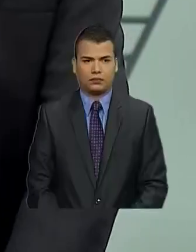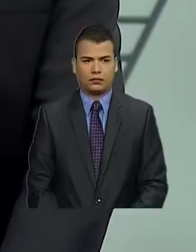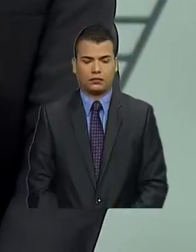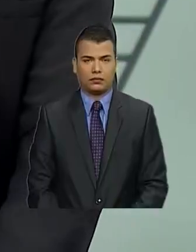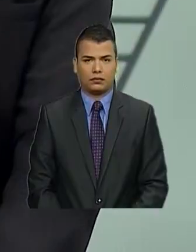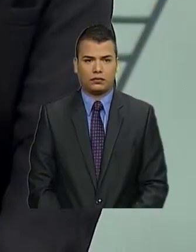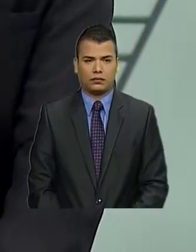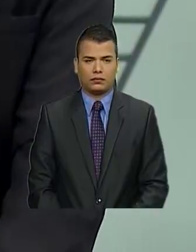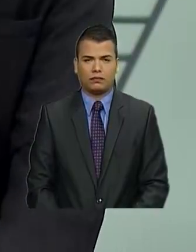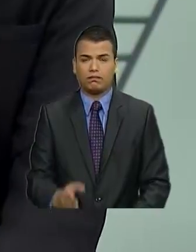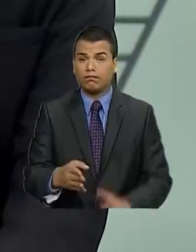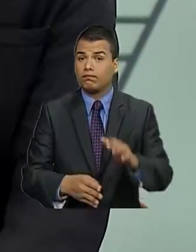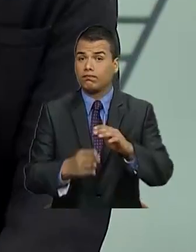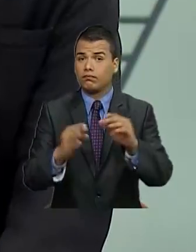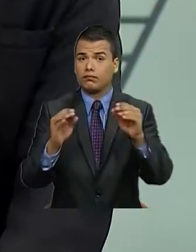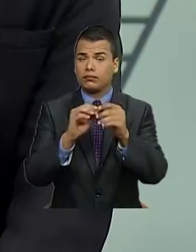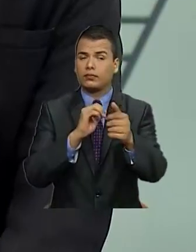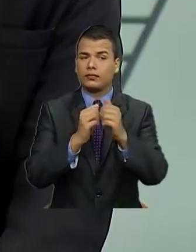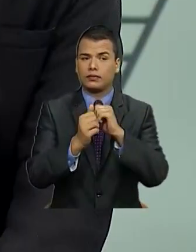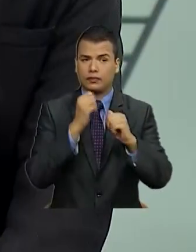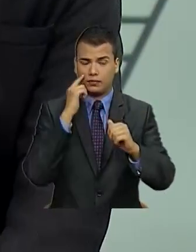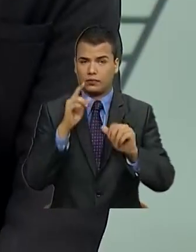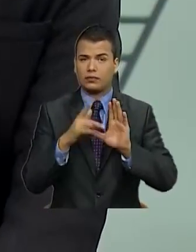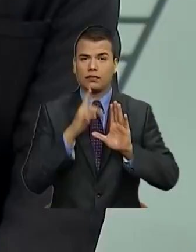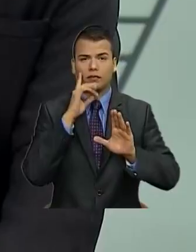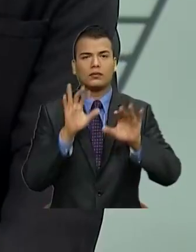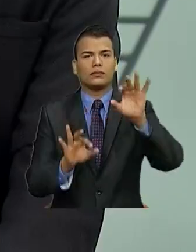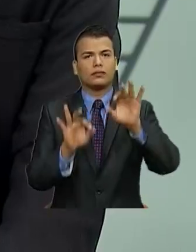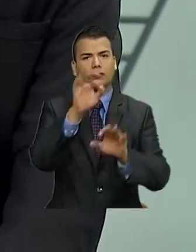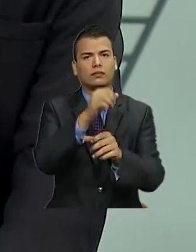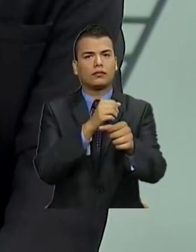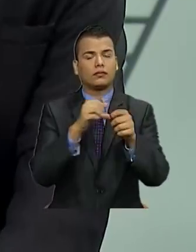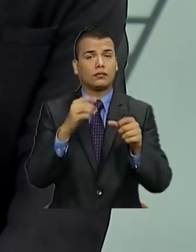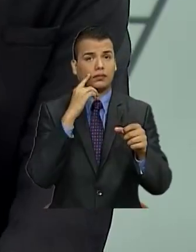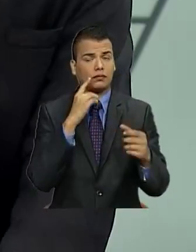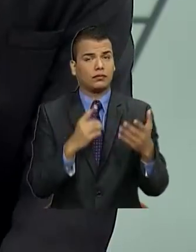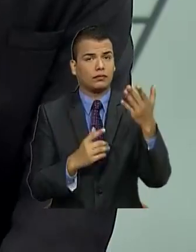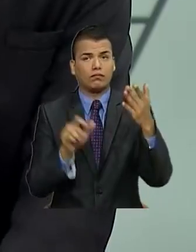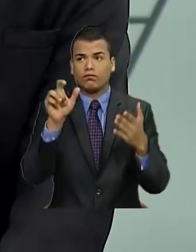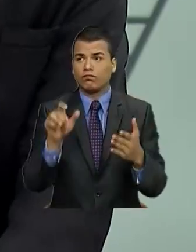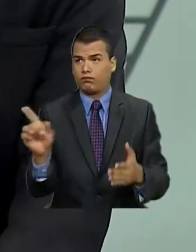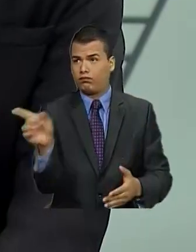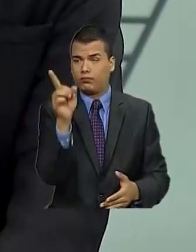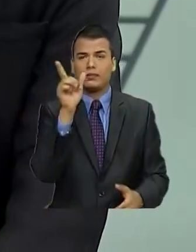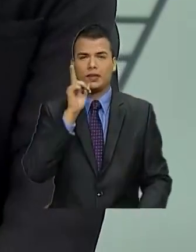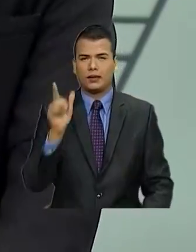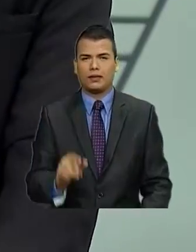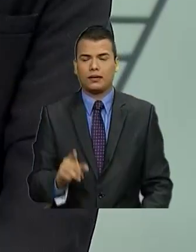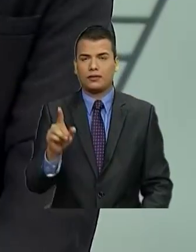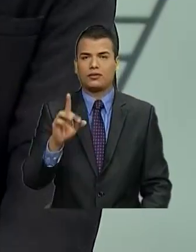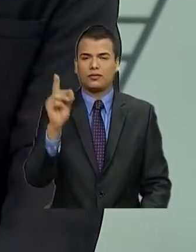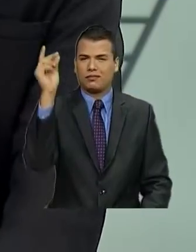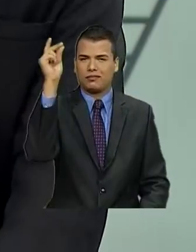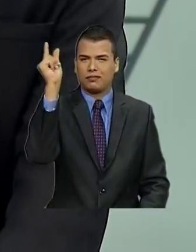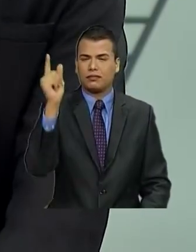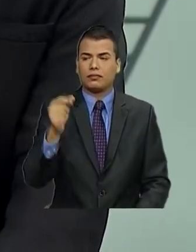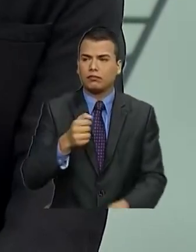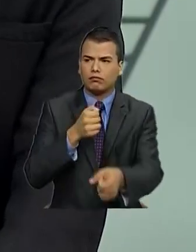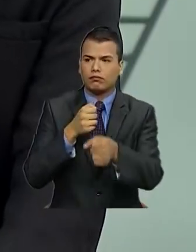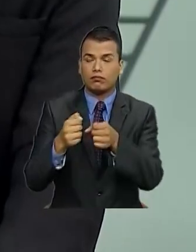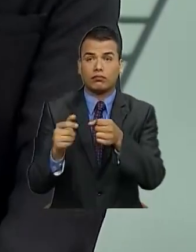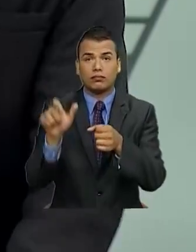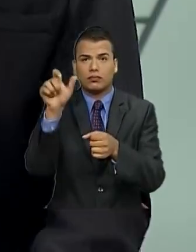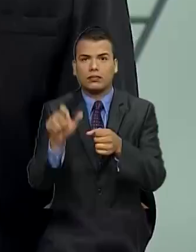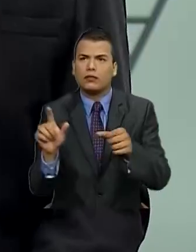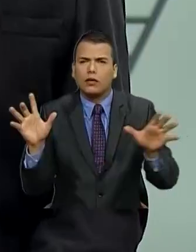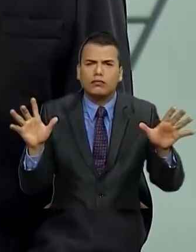Volvemos con los deportes, exclusivo Telepacífico Noticias. Vamos a Italia con nuestro enviado especial, Jaime Orlando Dinas, quien entrevista al